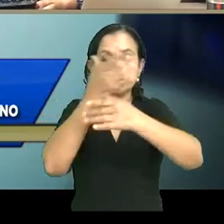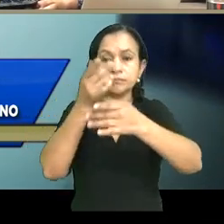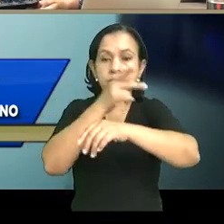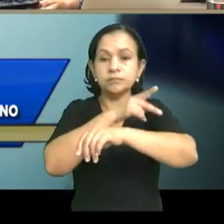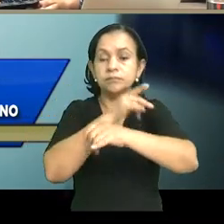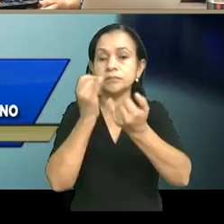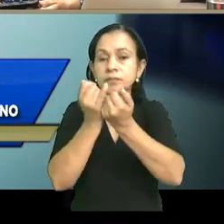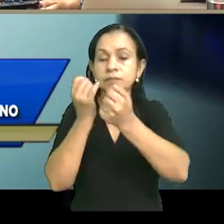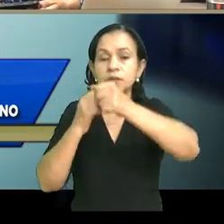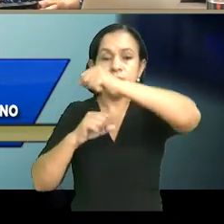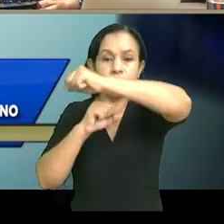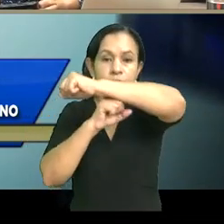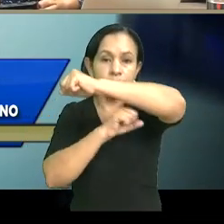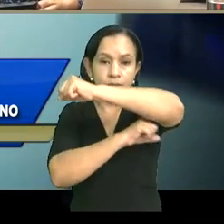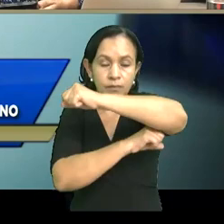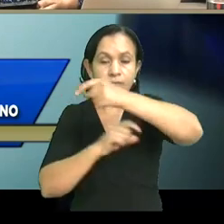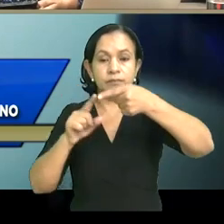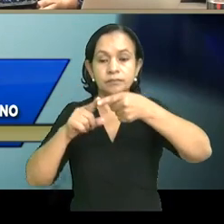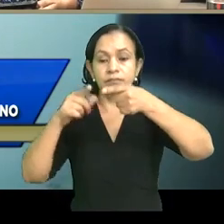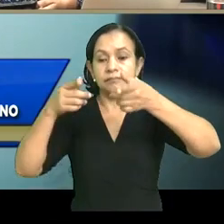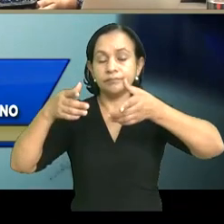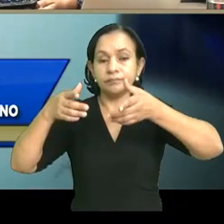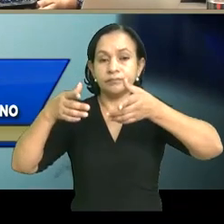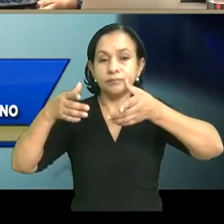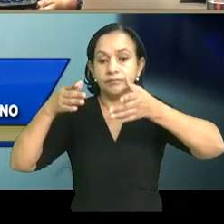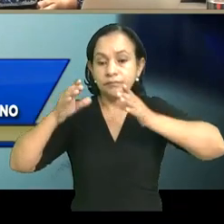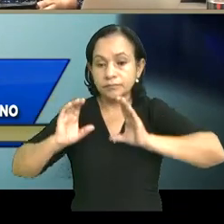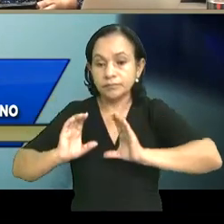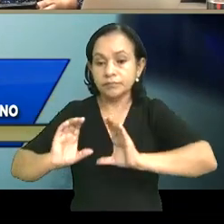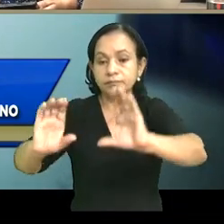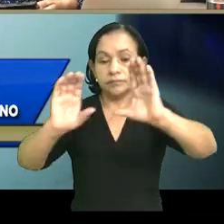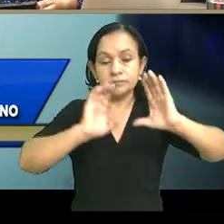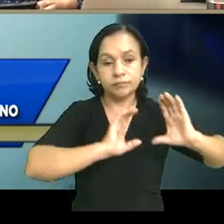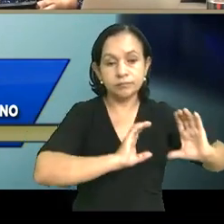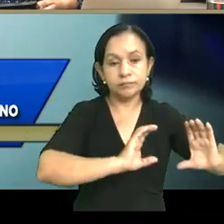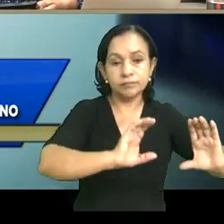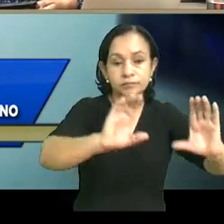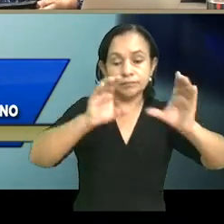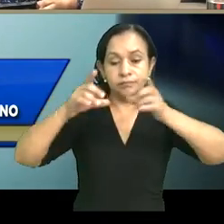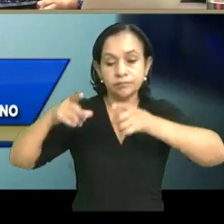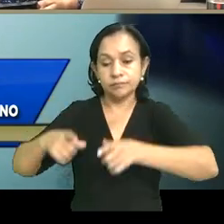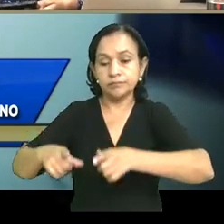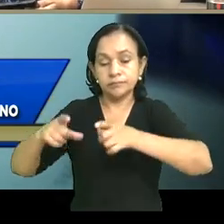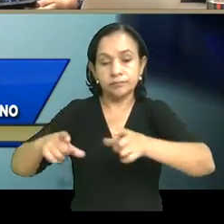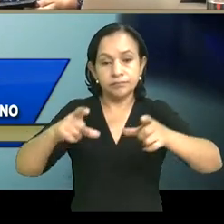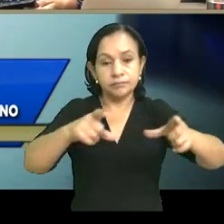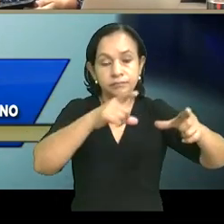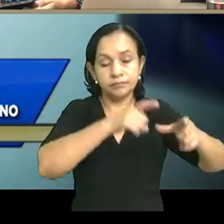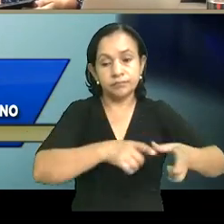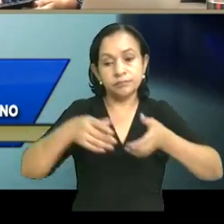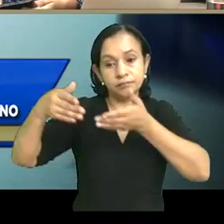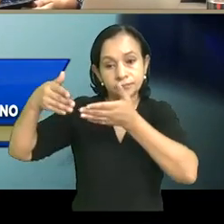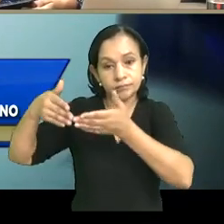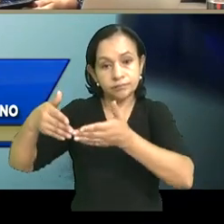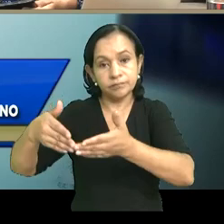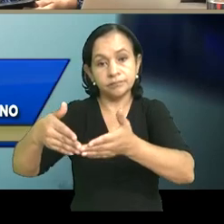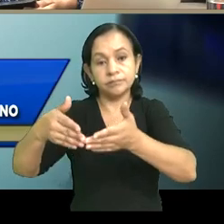mucho trabajo sobre eso, calles adoquinadas que se están construyendo, andenes, cunetas, por ejemplo.